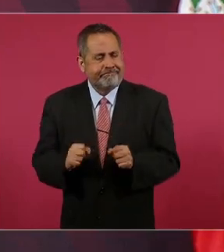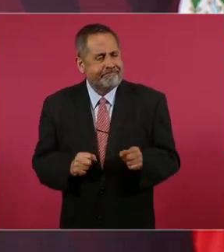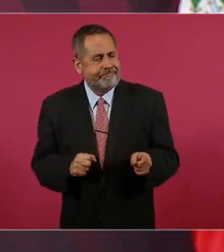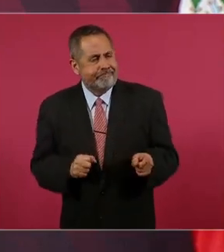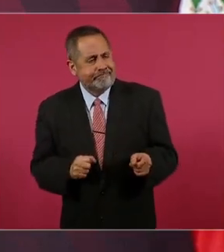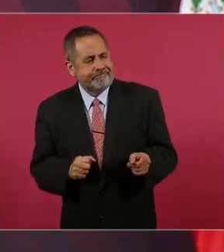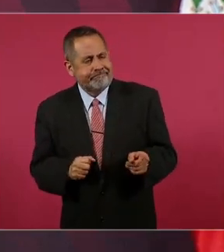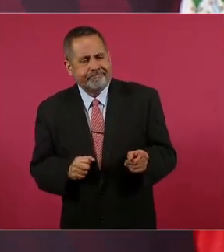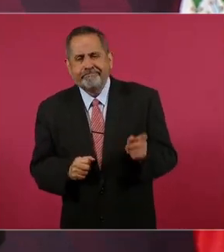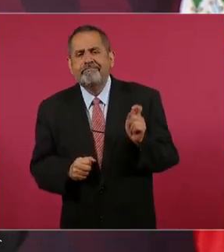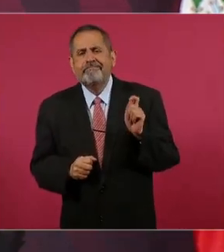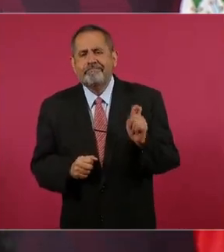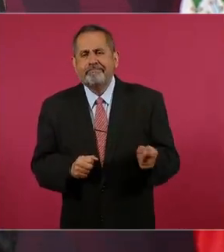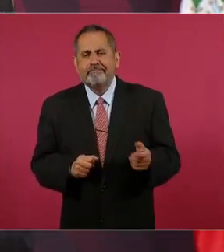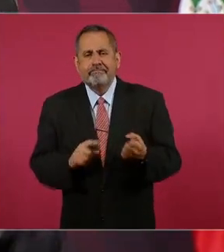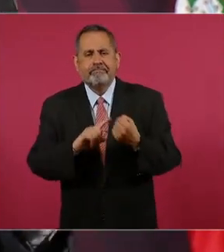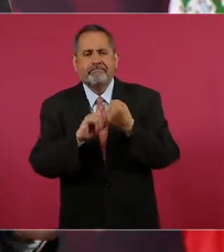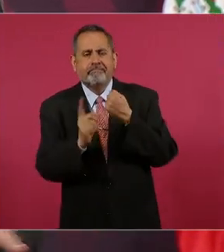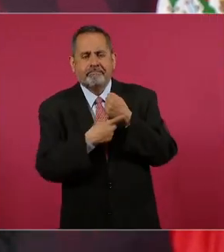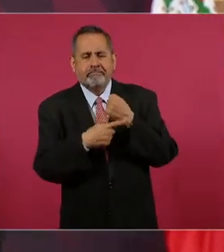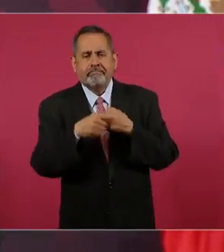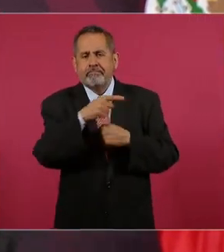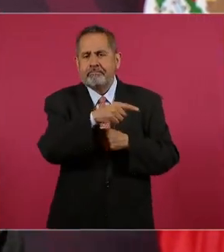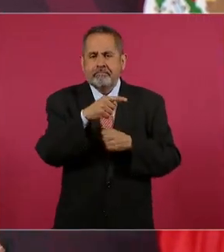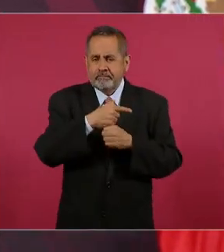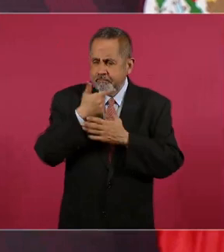qué encuestas están viendo?